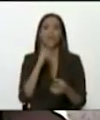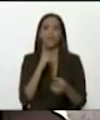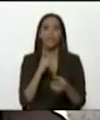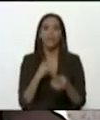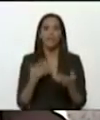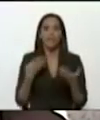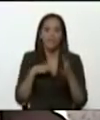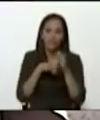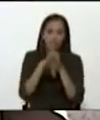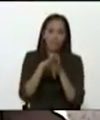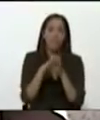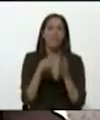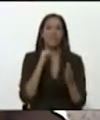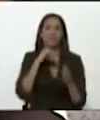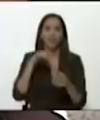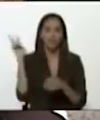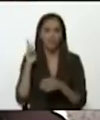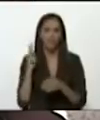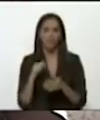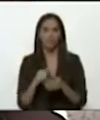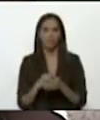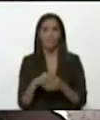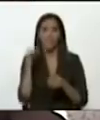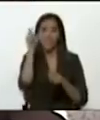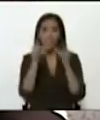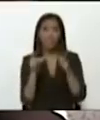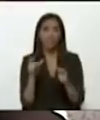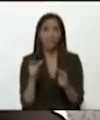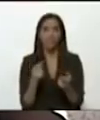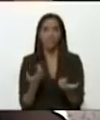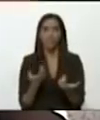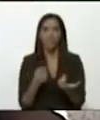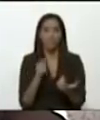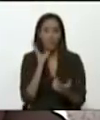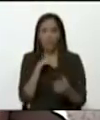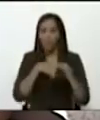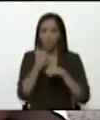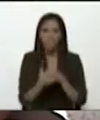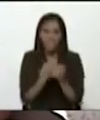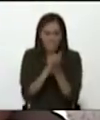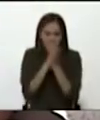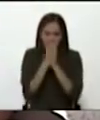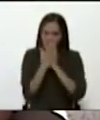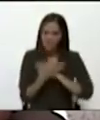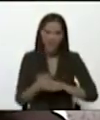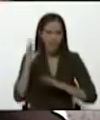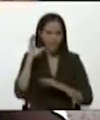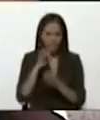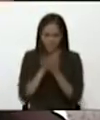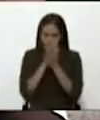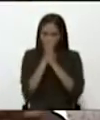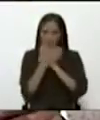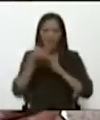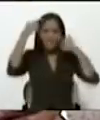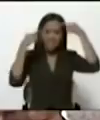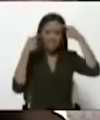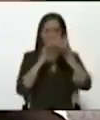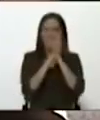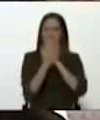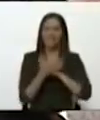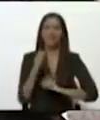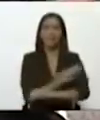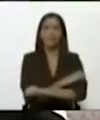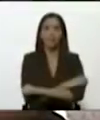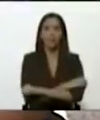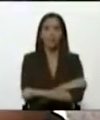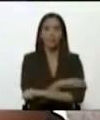el pasar de sus años en la historia en Venezuela. Esos personajes no tienen otro plan que es acabar al país, acabar al chavismo y acabar a la